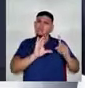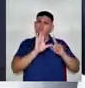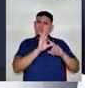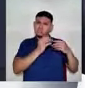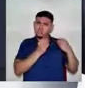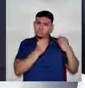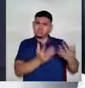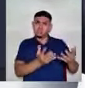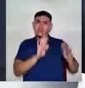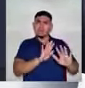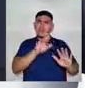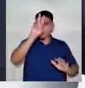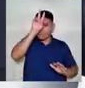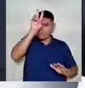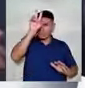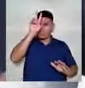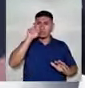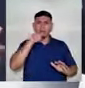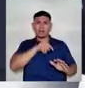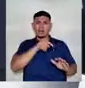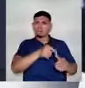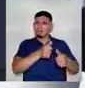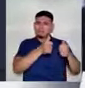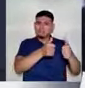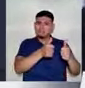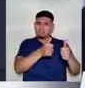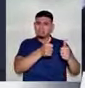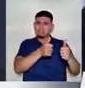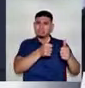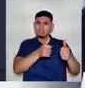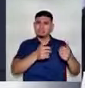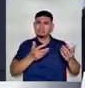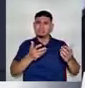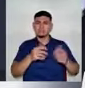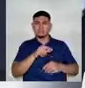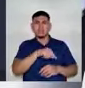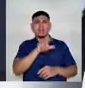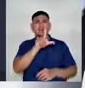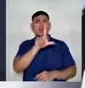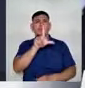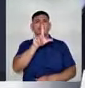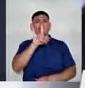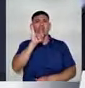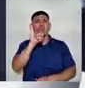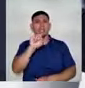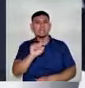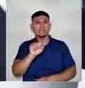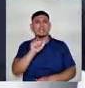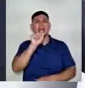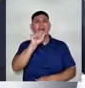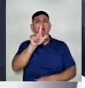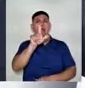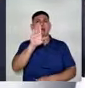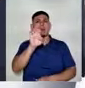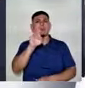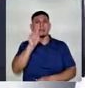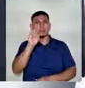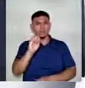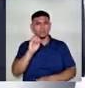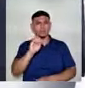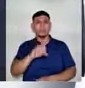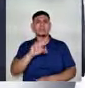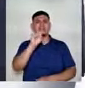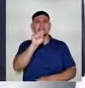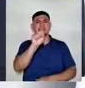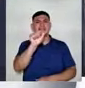Perú es basta, está de más hablar de don Luis Alberto Sánchez. Por eso hago